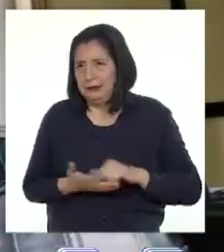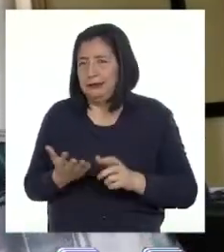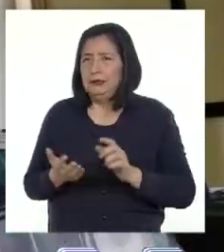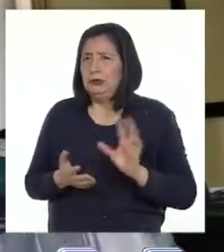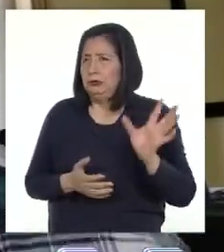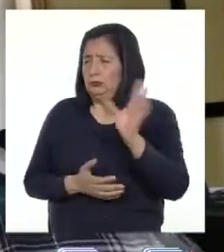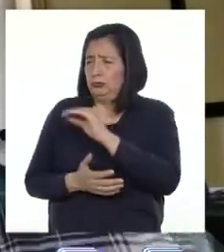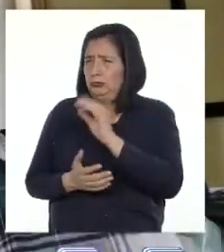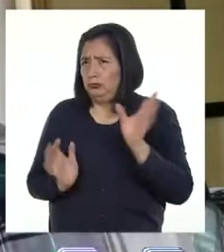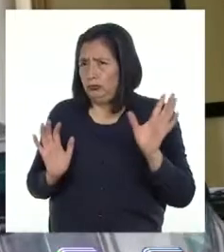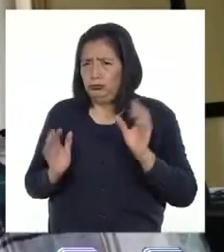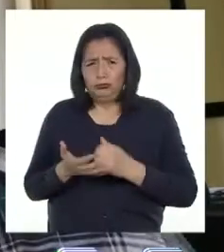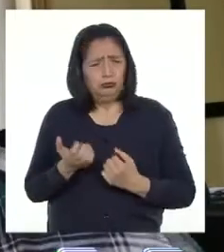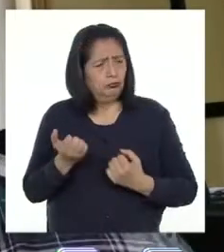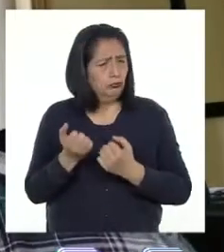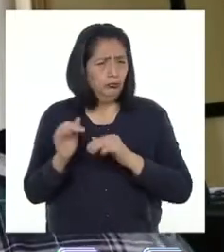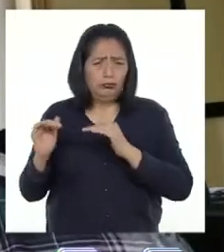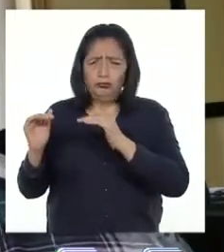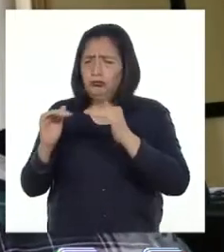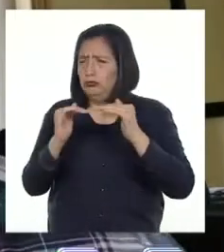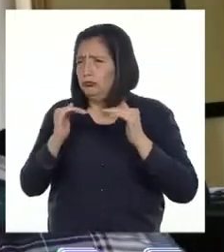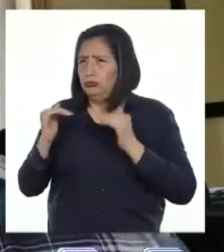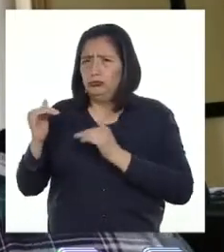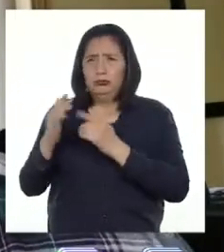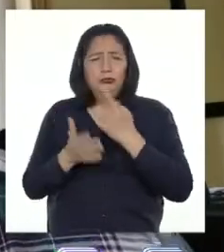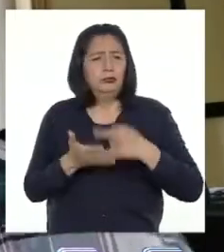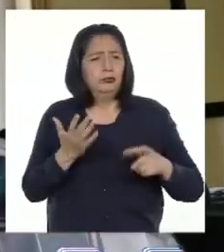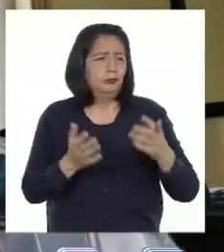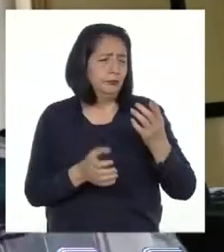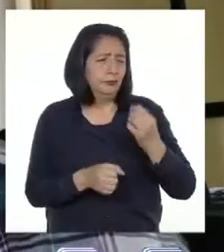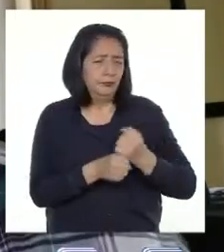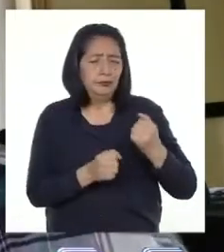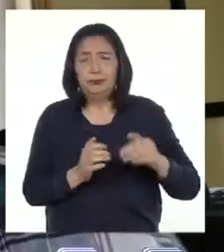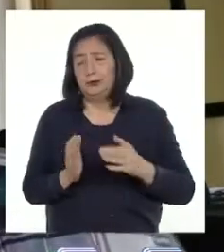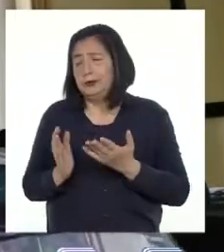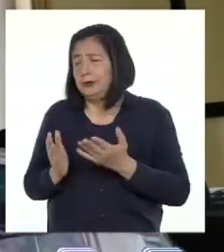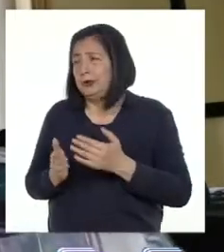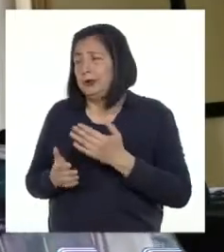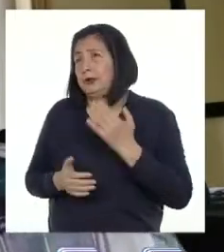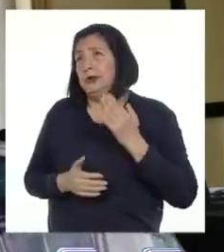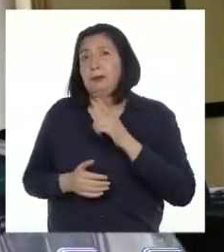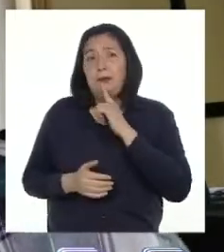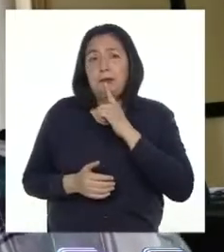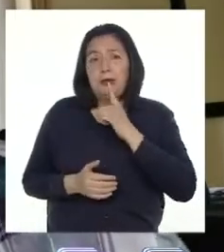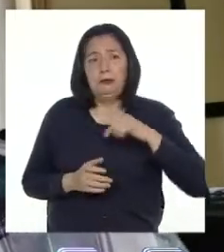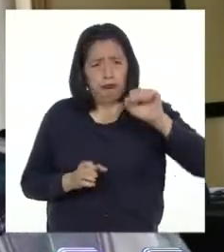y que todos hemos contribuido por igualdad en los quehaceres de la casa, ¿no? Mi padre cocinaba,